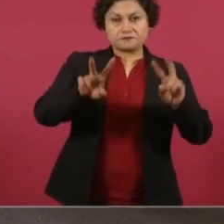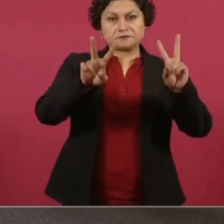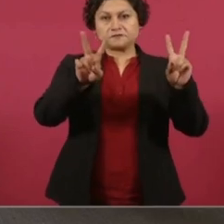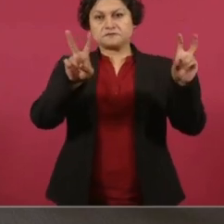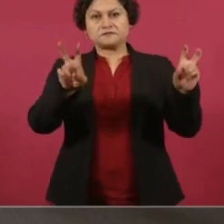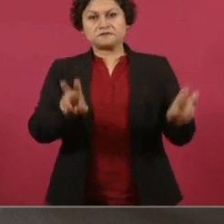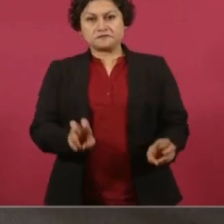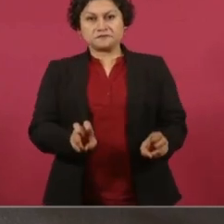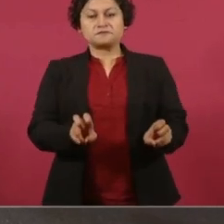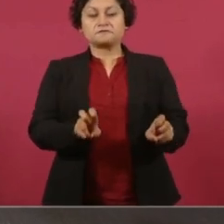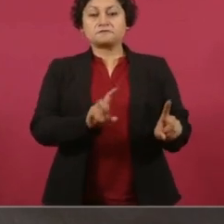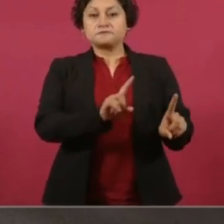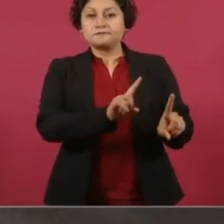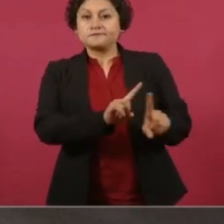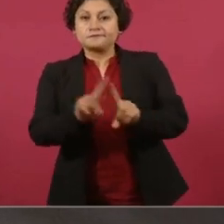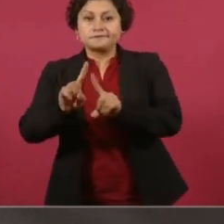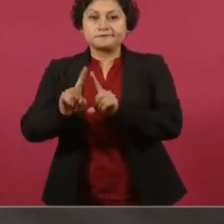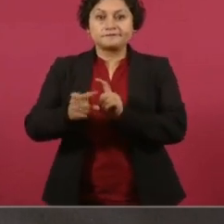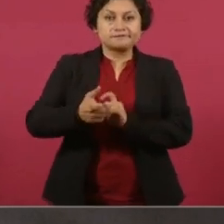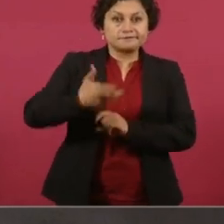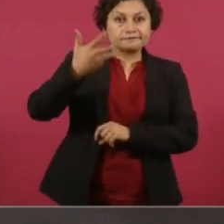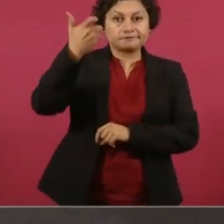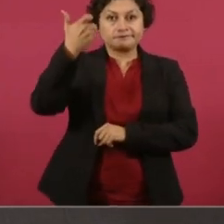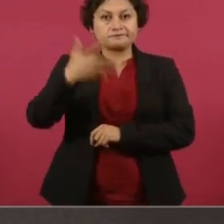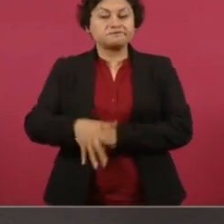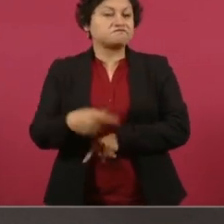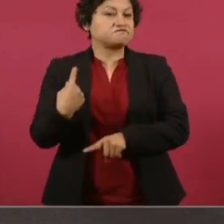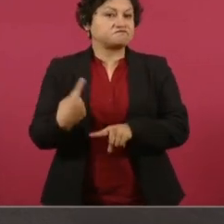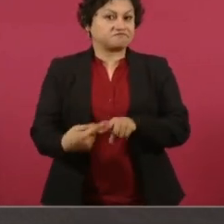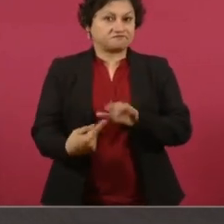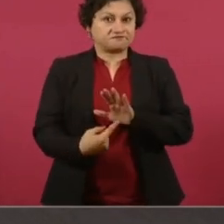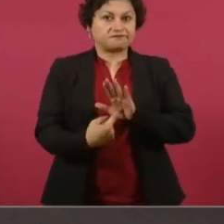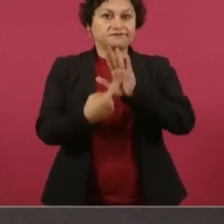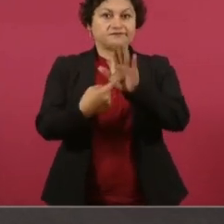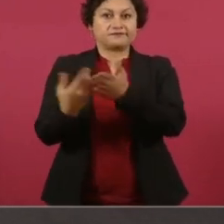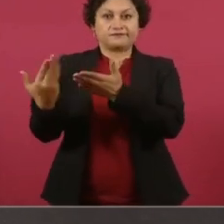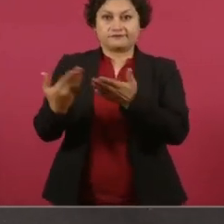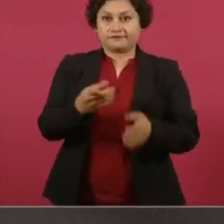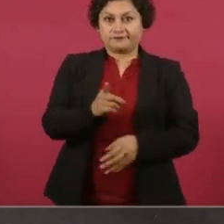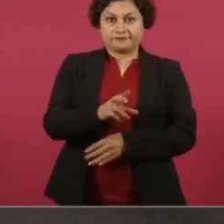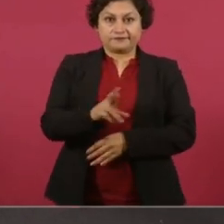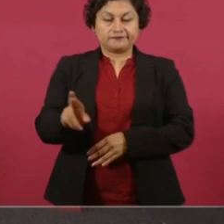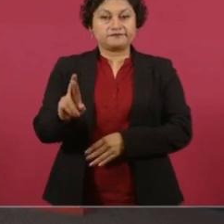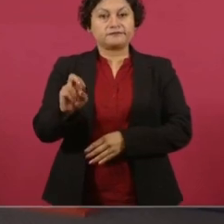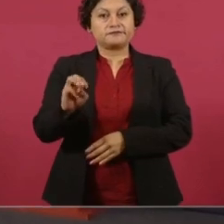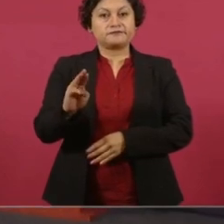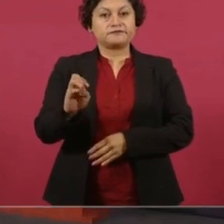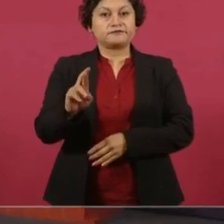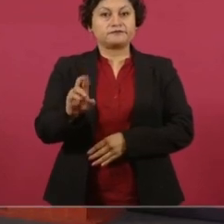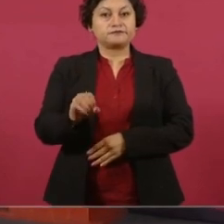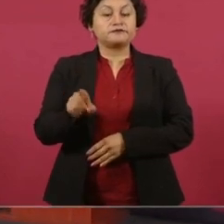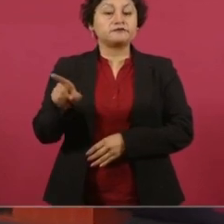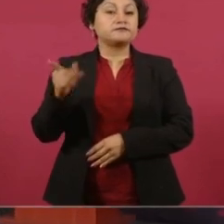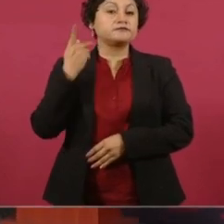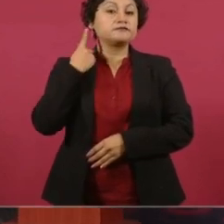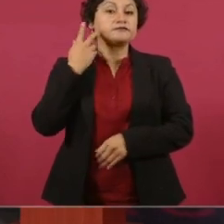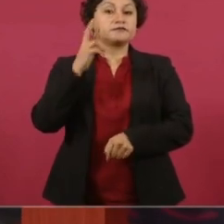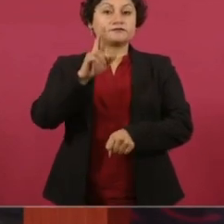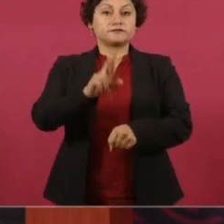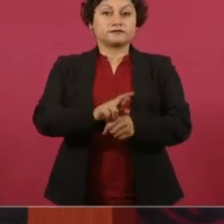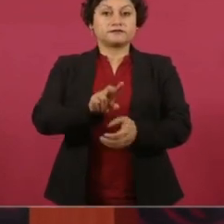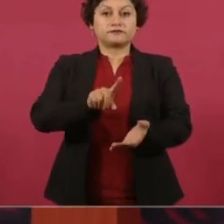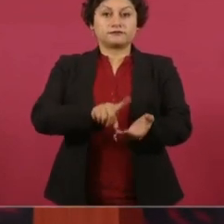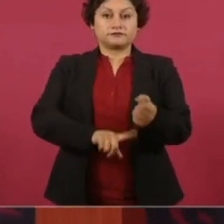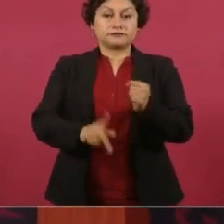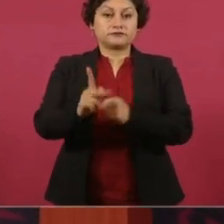precios. El doctor David Aguilar Romero, procurador federal del